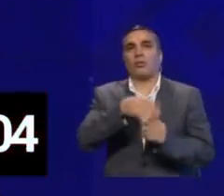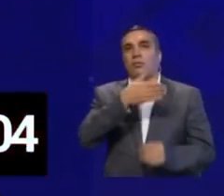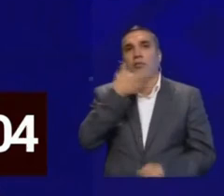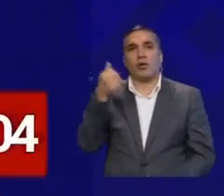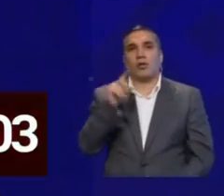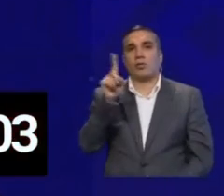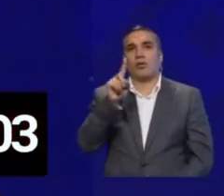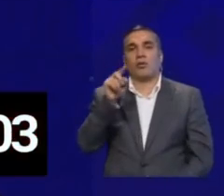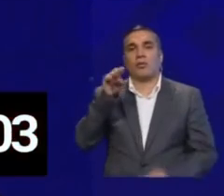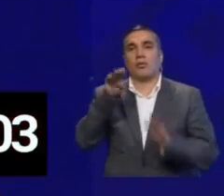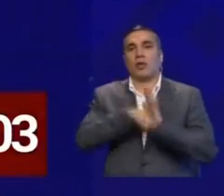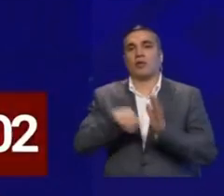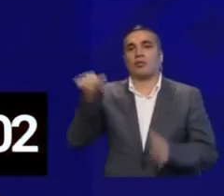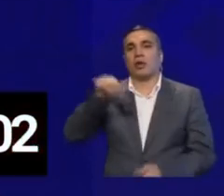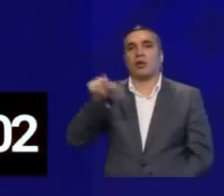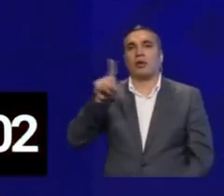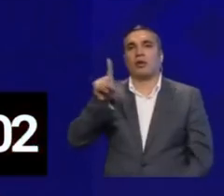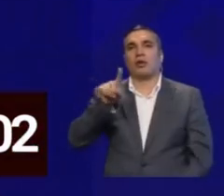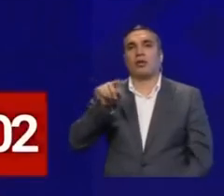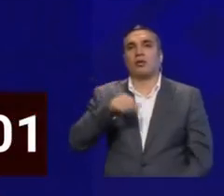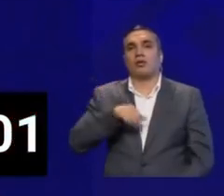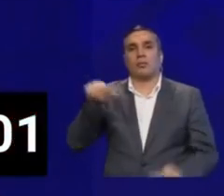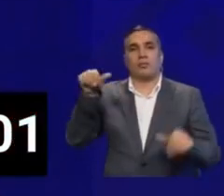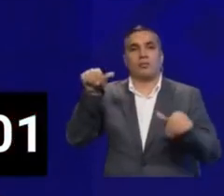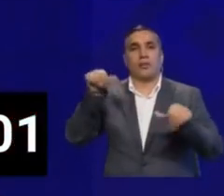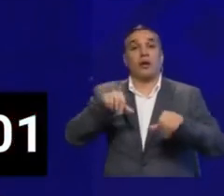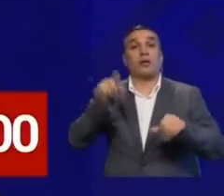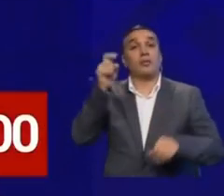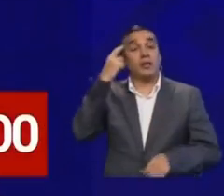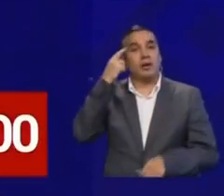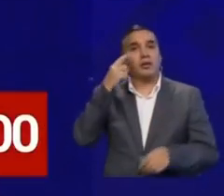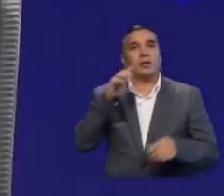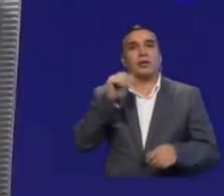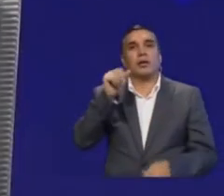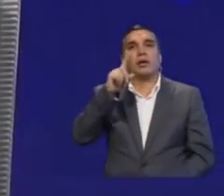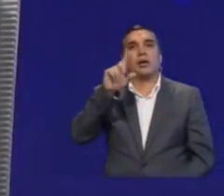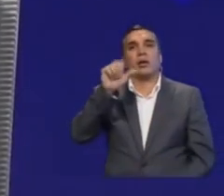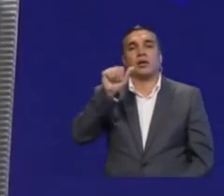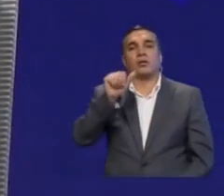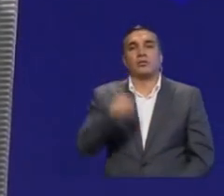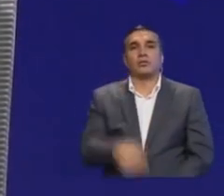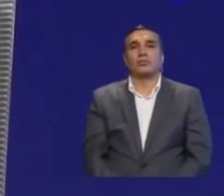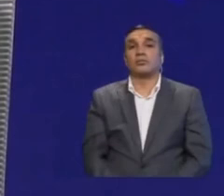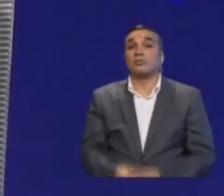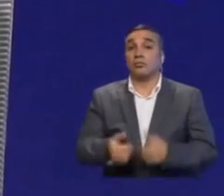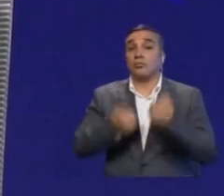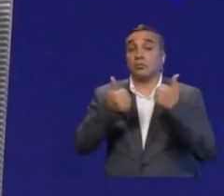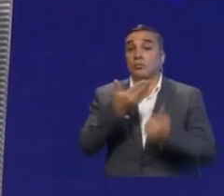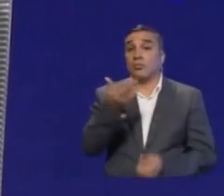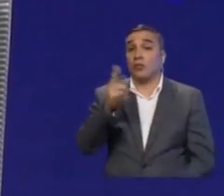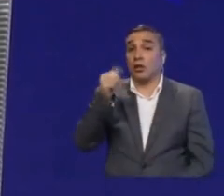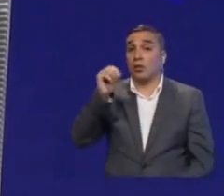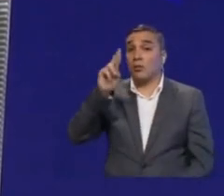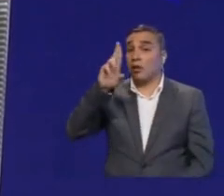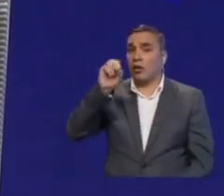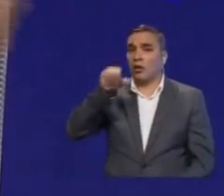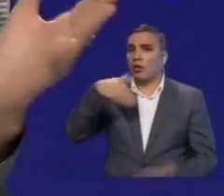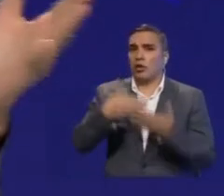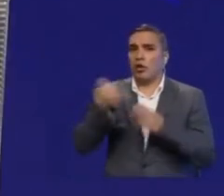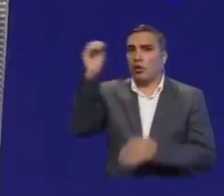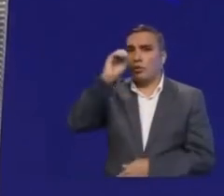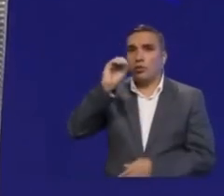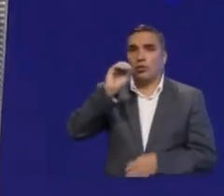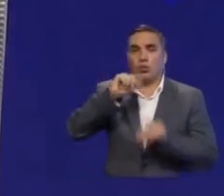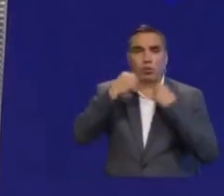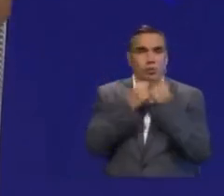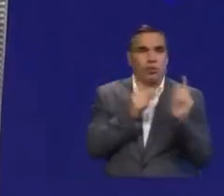mejor, no al menos malo, no entre el cáncer y el SIDA. Consideren Carlos Añade Labastida. Candidato Romero, de todas las opiniones, no solo de